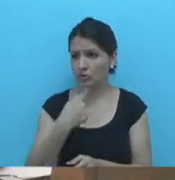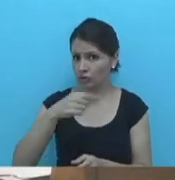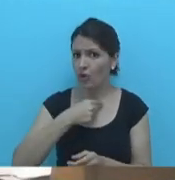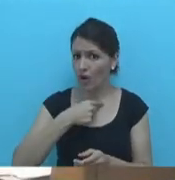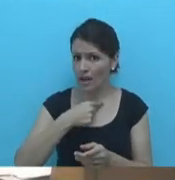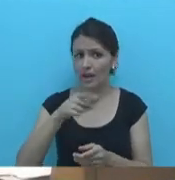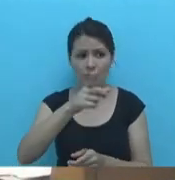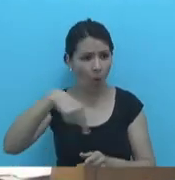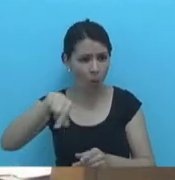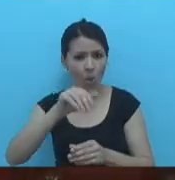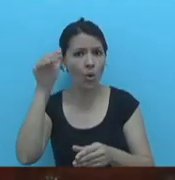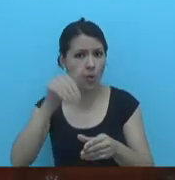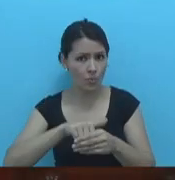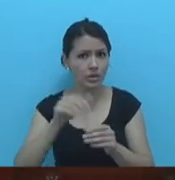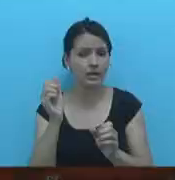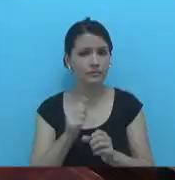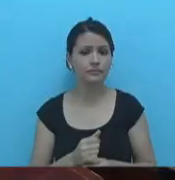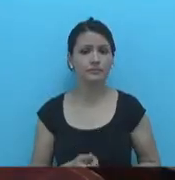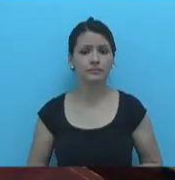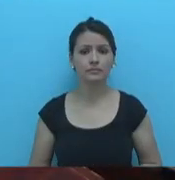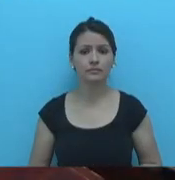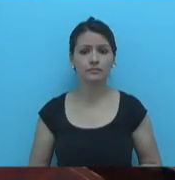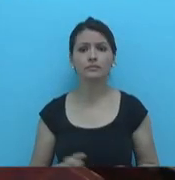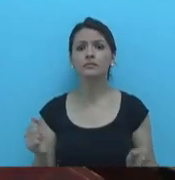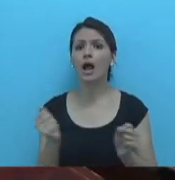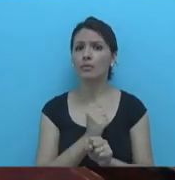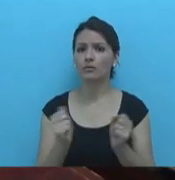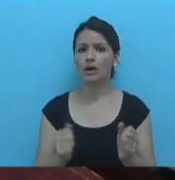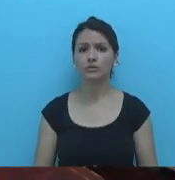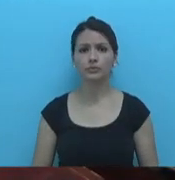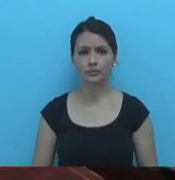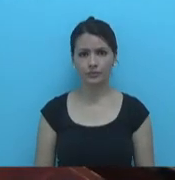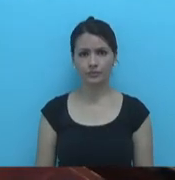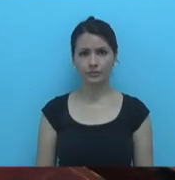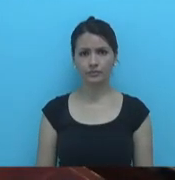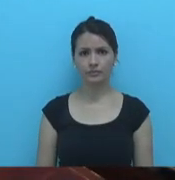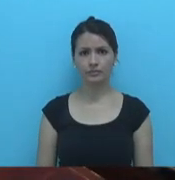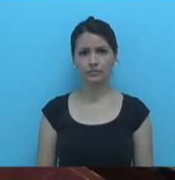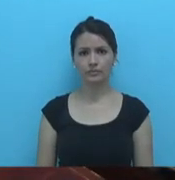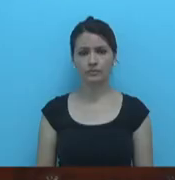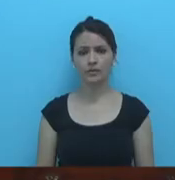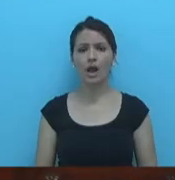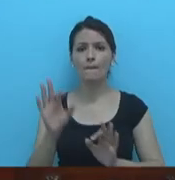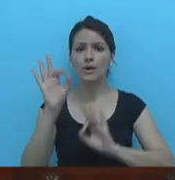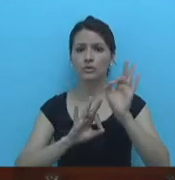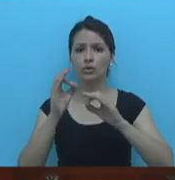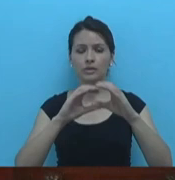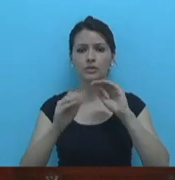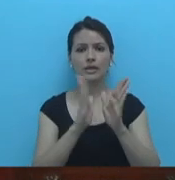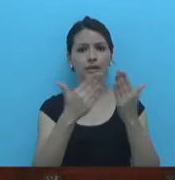proyecto. A votación el proyecto en consideración, aprobado. Proyecto de comunicación, expediente